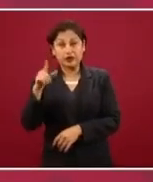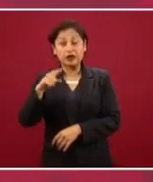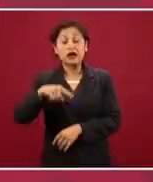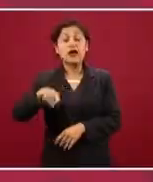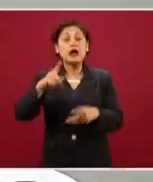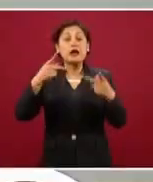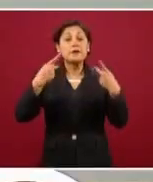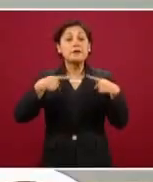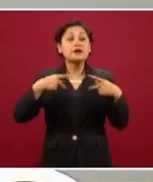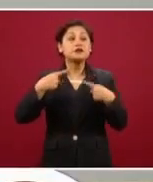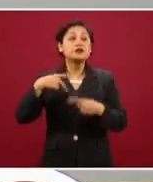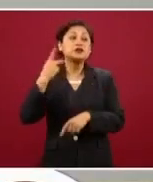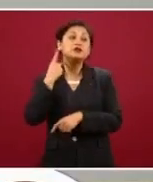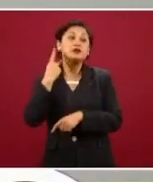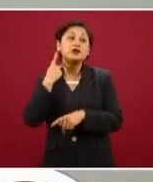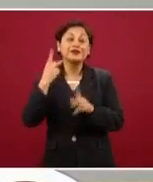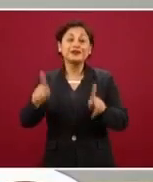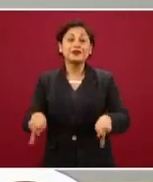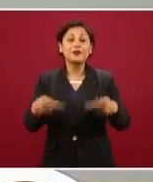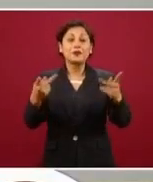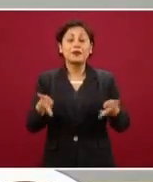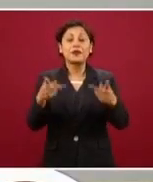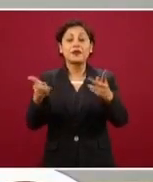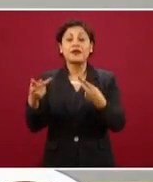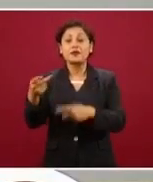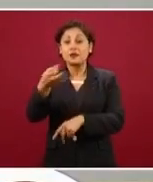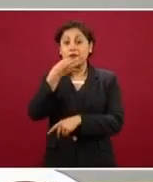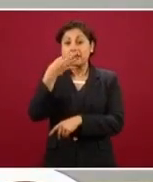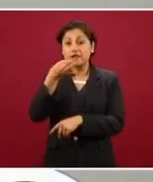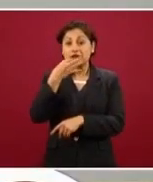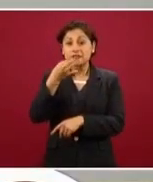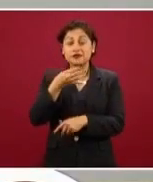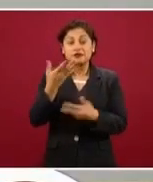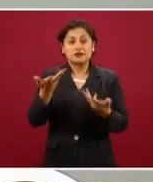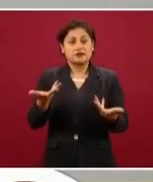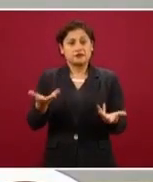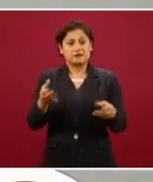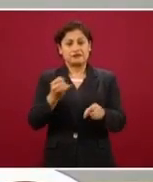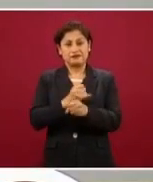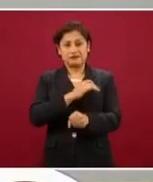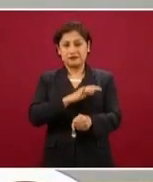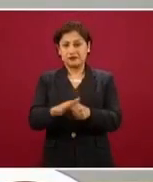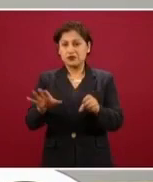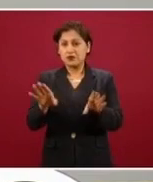medicinas, protegiendo a distribuidores de medicinas.